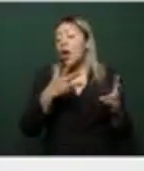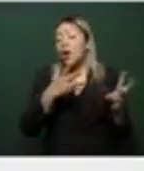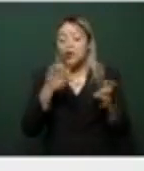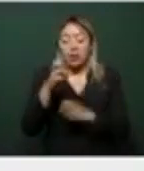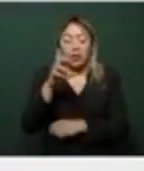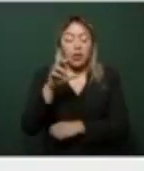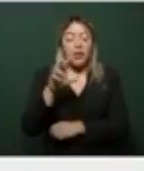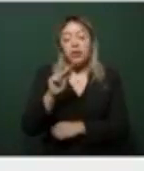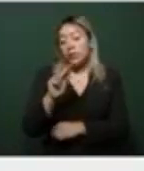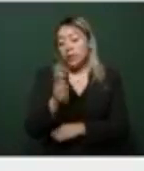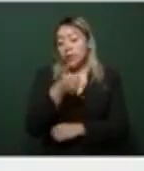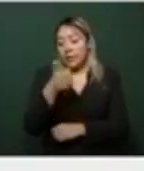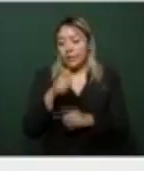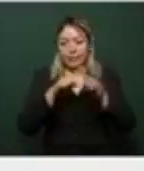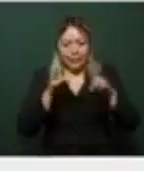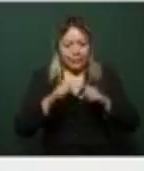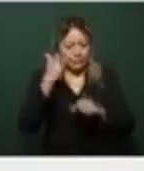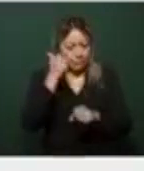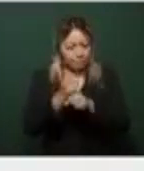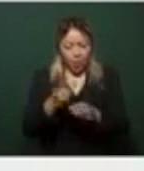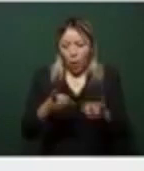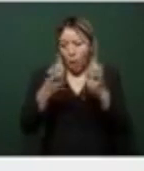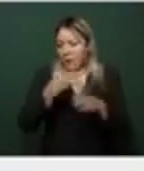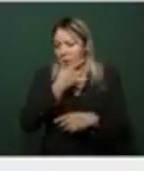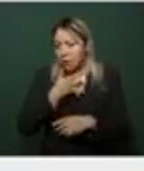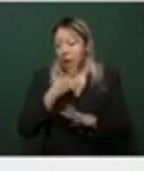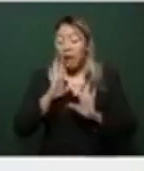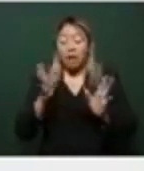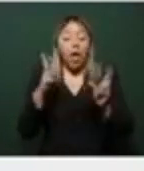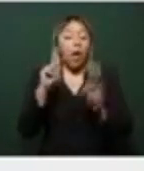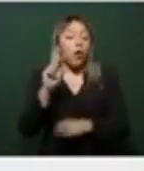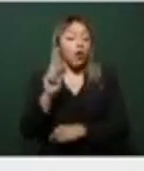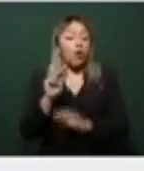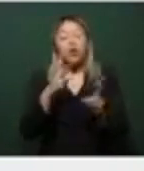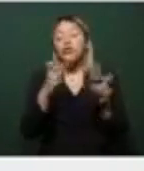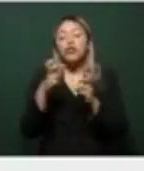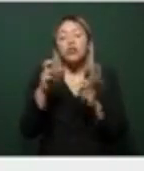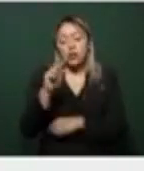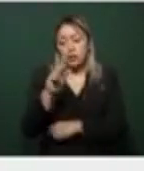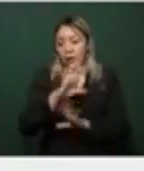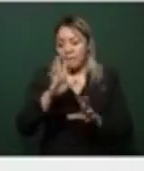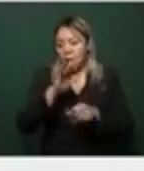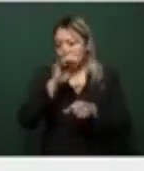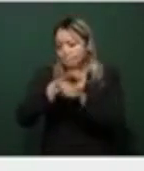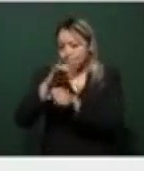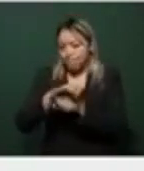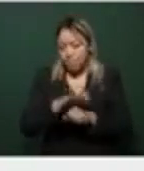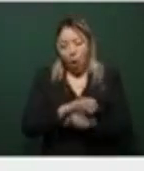886 tomas clandestinas, de las cuales 880 están selladas, 6 están pendientes.